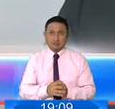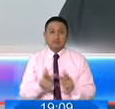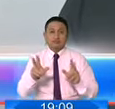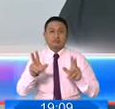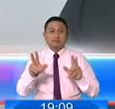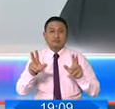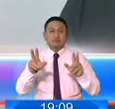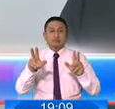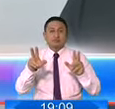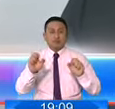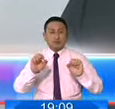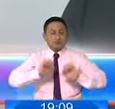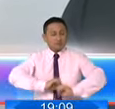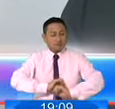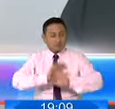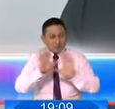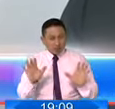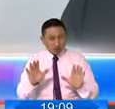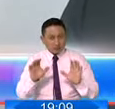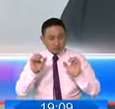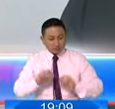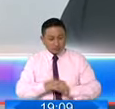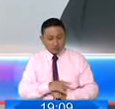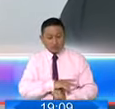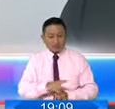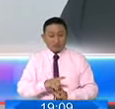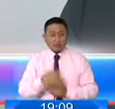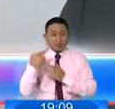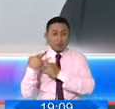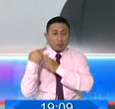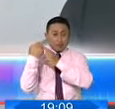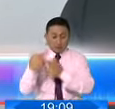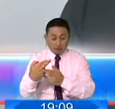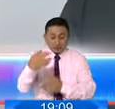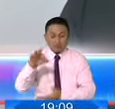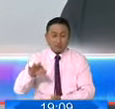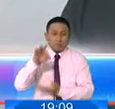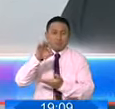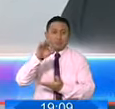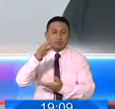fuertes, de medidas claras, que implican el devolver la personalidad jurídica a la